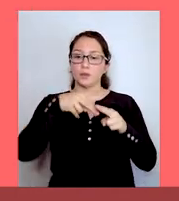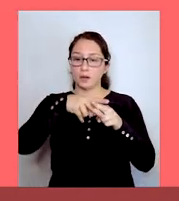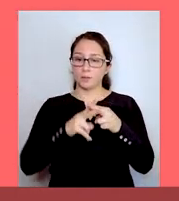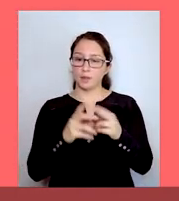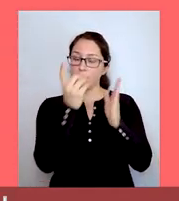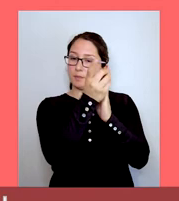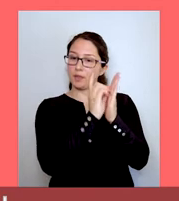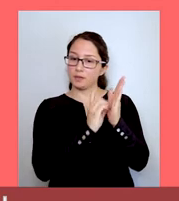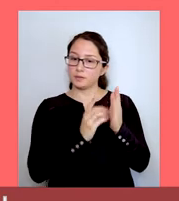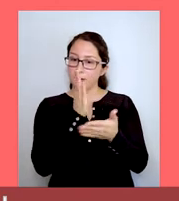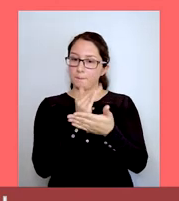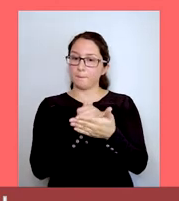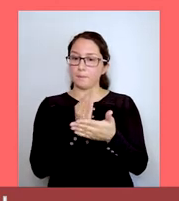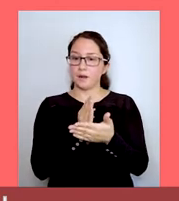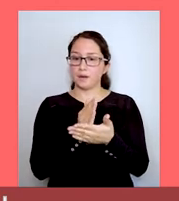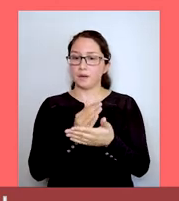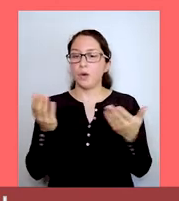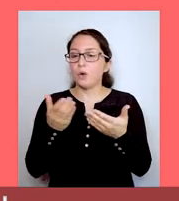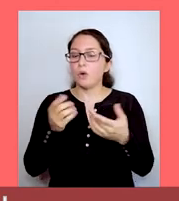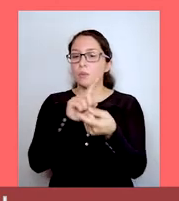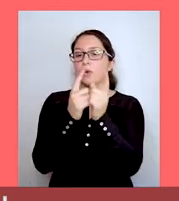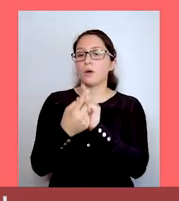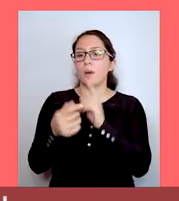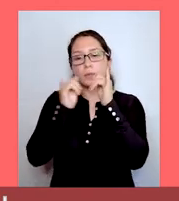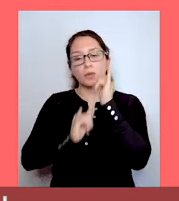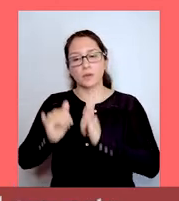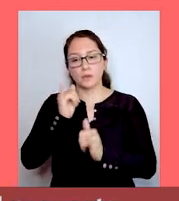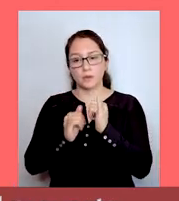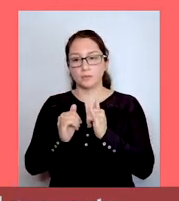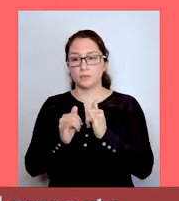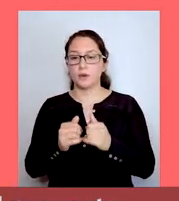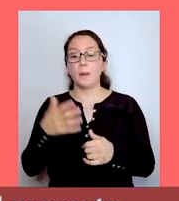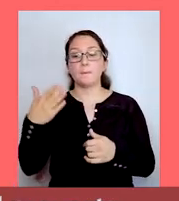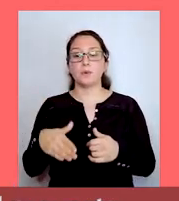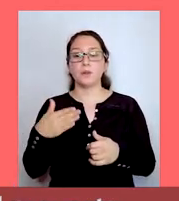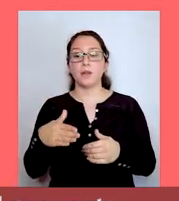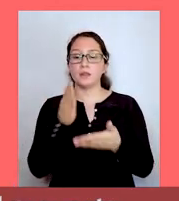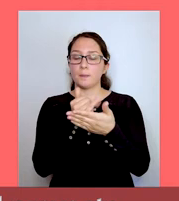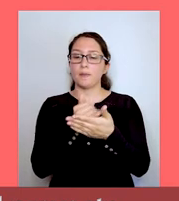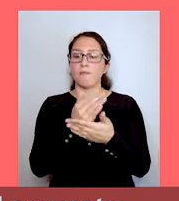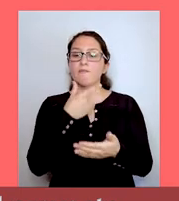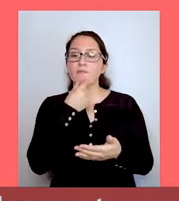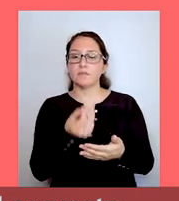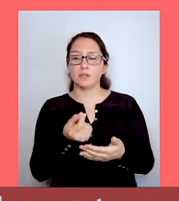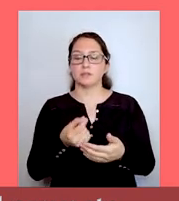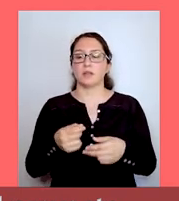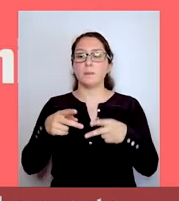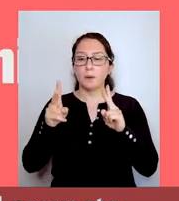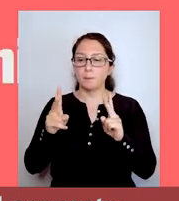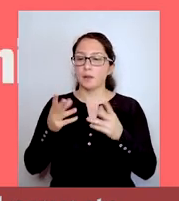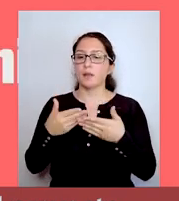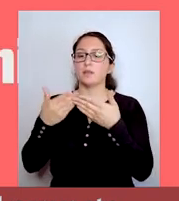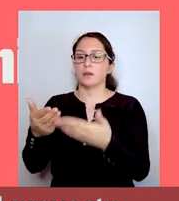herramienta importante consiste en diseñar una estrategia para la transformación digital. Esta estrategia debe ser ágil y